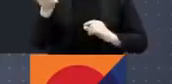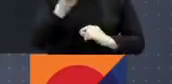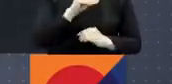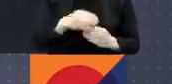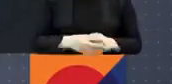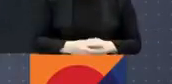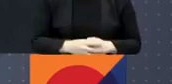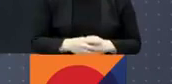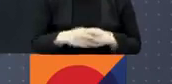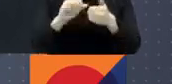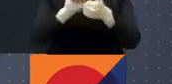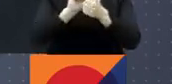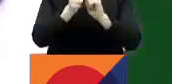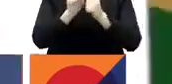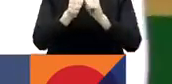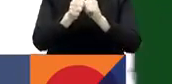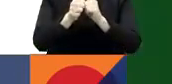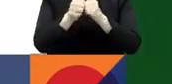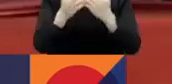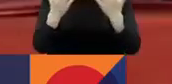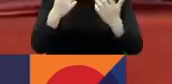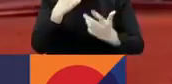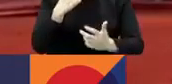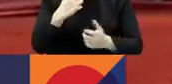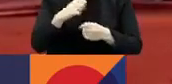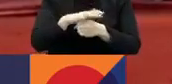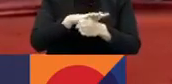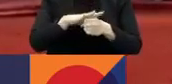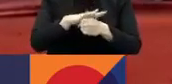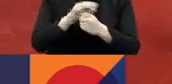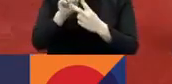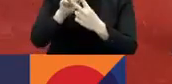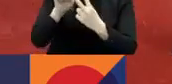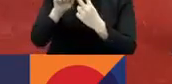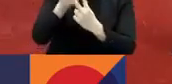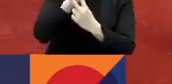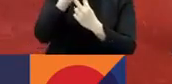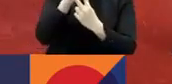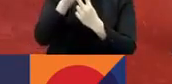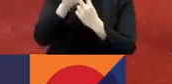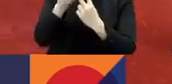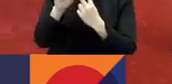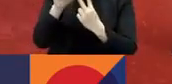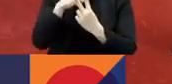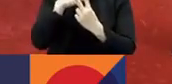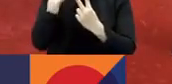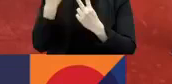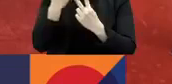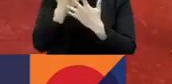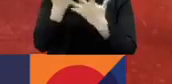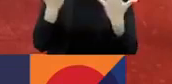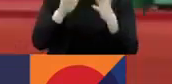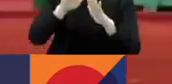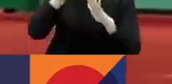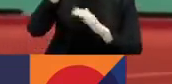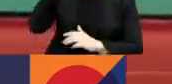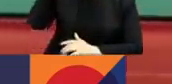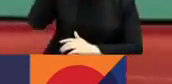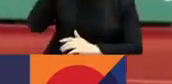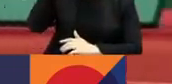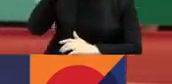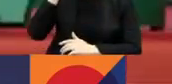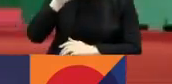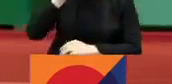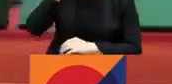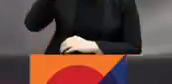Y en deportes tendremos la jornada difícil para los tenistas colombianos. Cabal y Farah perdieron en semifinales de Monte Carlo y nuestra